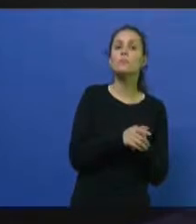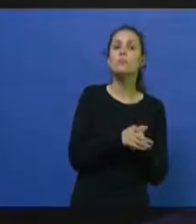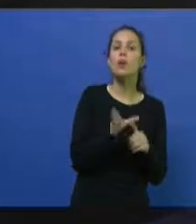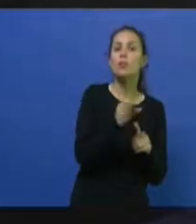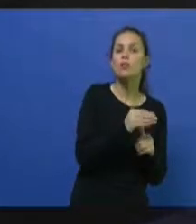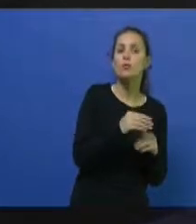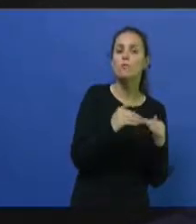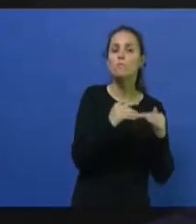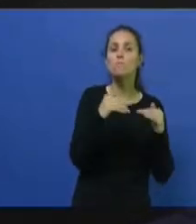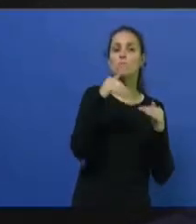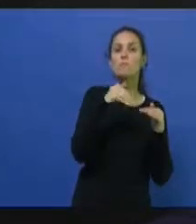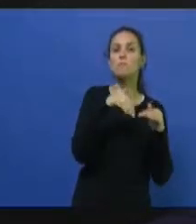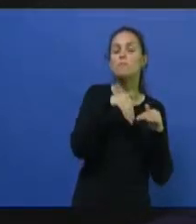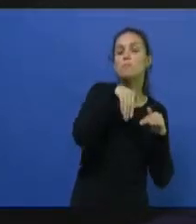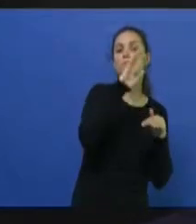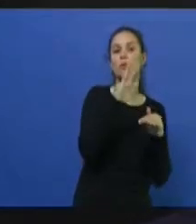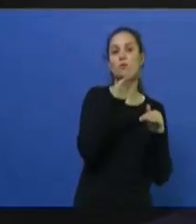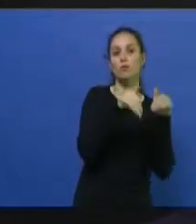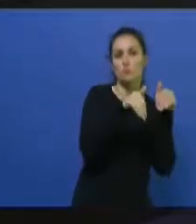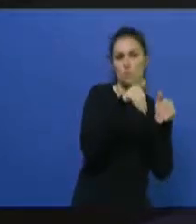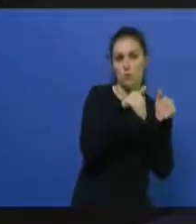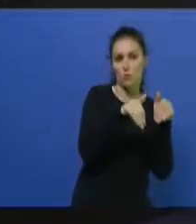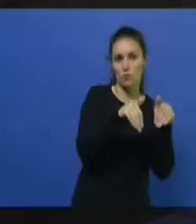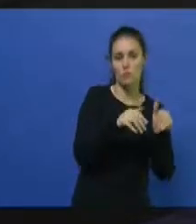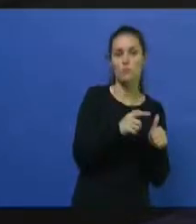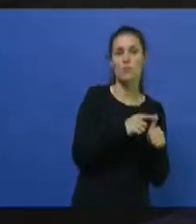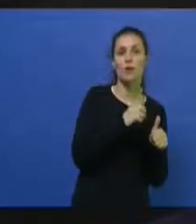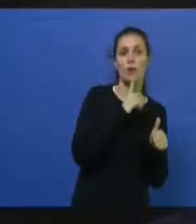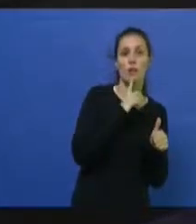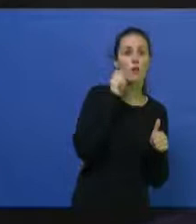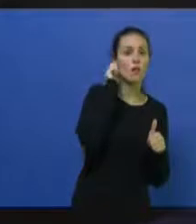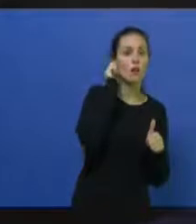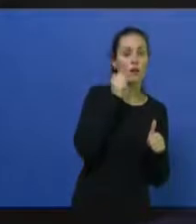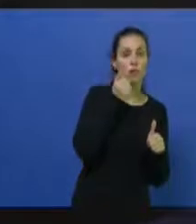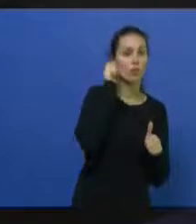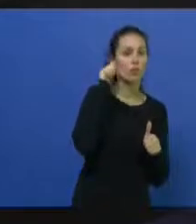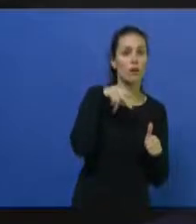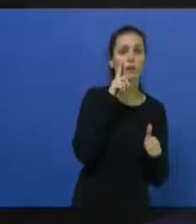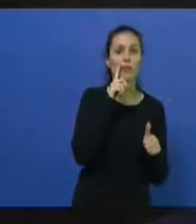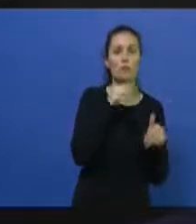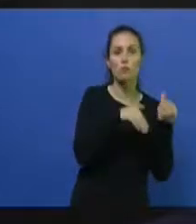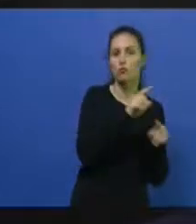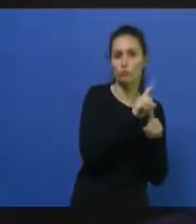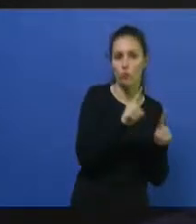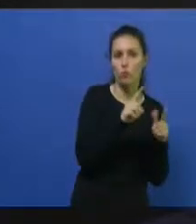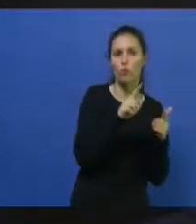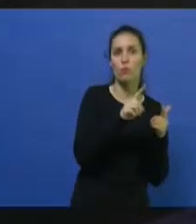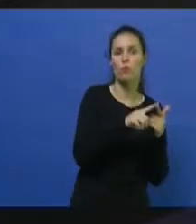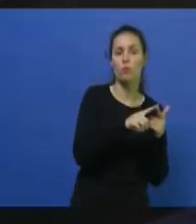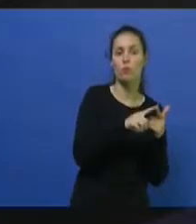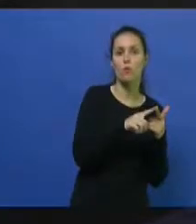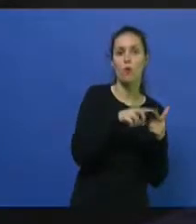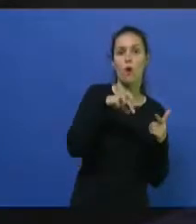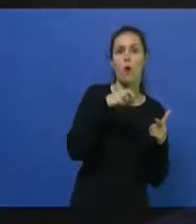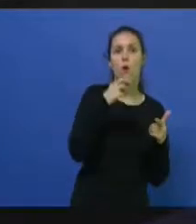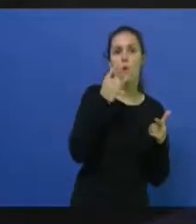Por mayoría, no fueron todos. No, todos no votaron ni Tacni de la UCR ni Justina Pusi